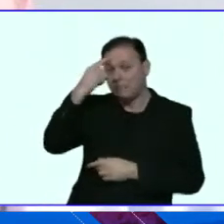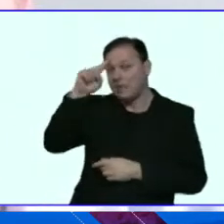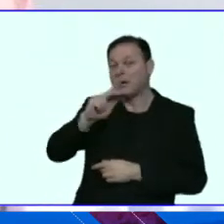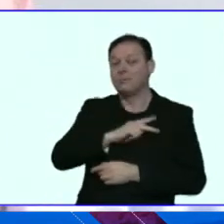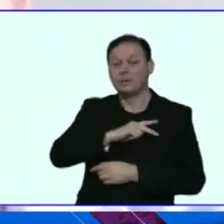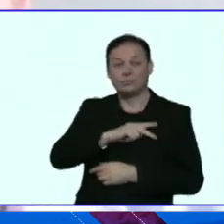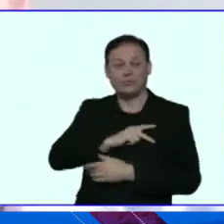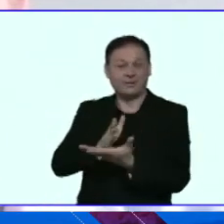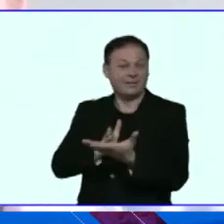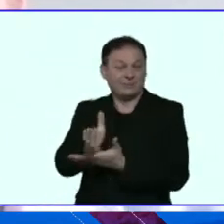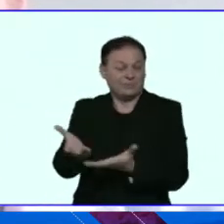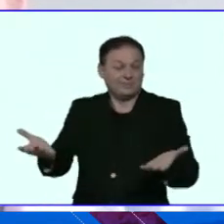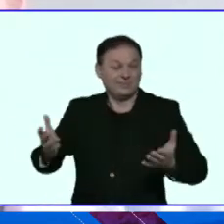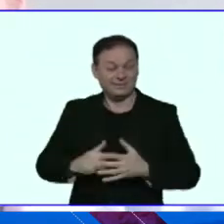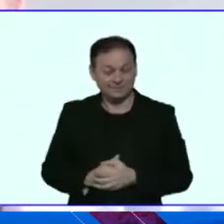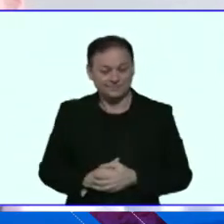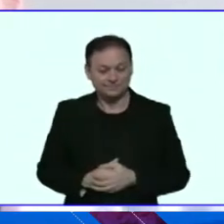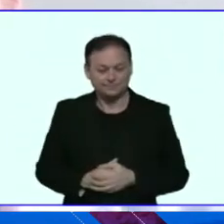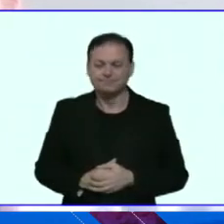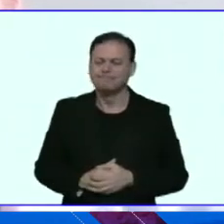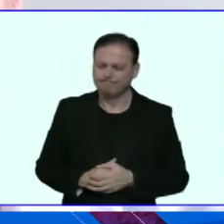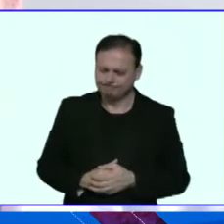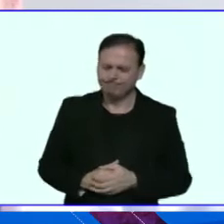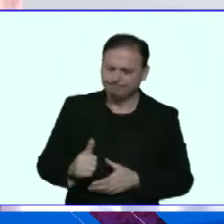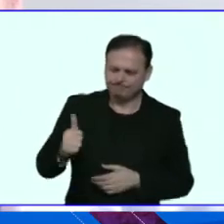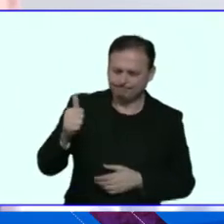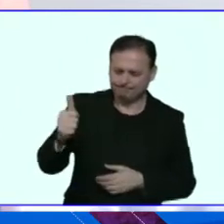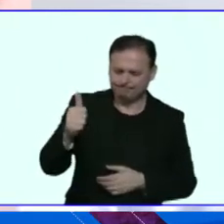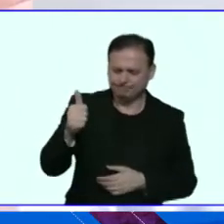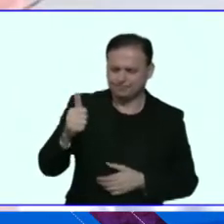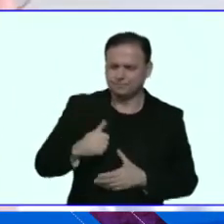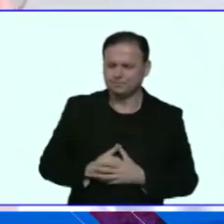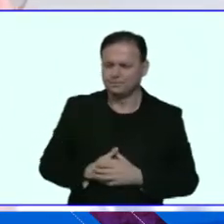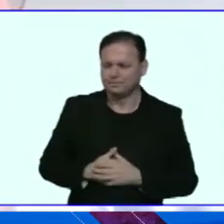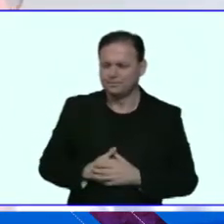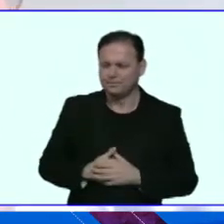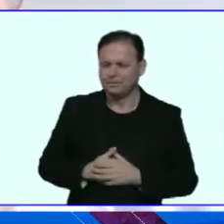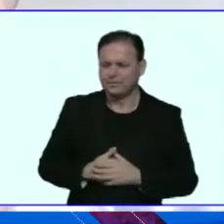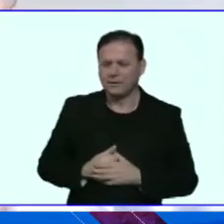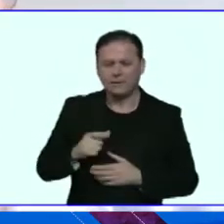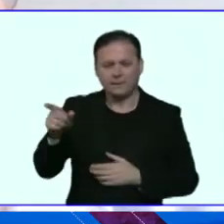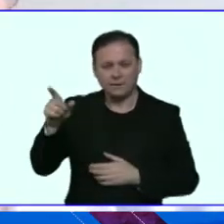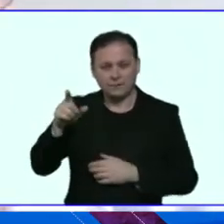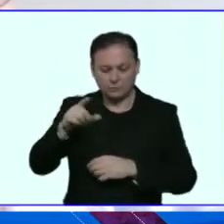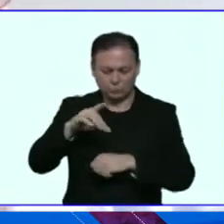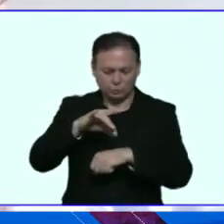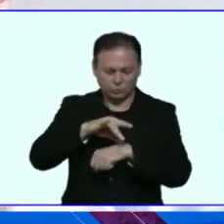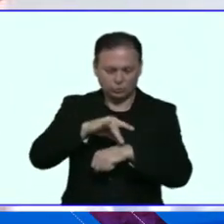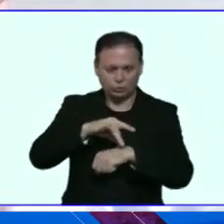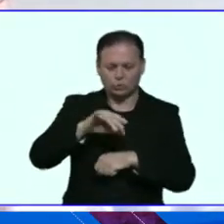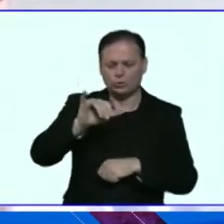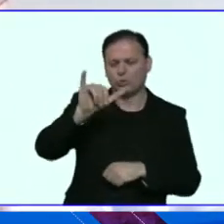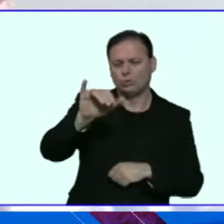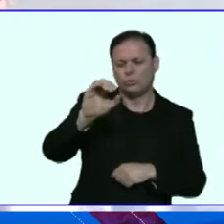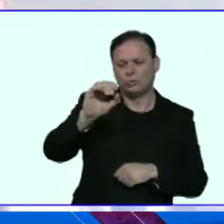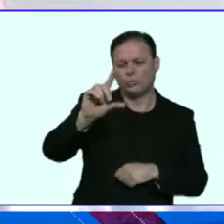Claro. Te quería preguntar también, además de la categórica responsabilidad de la doctora Yolanda González, ¿quién es el director